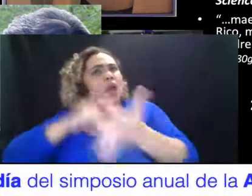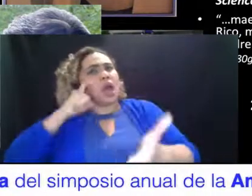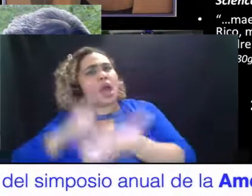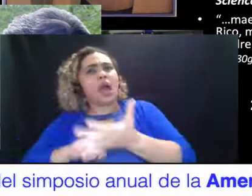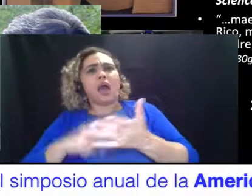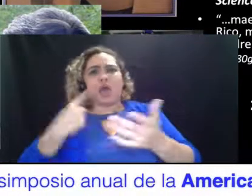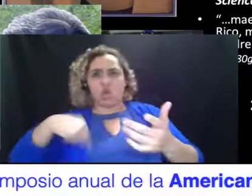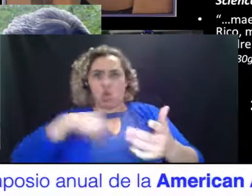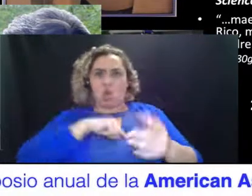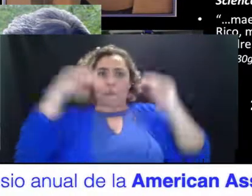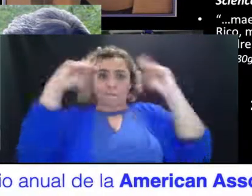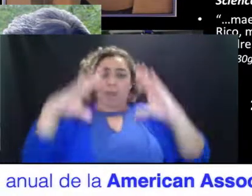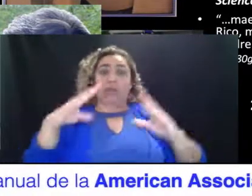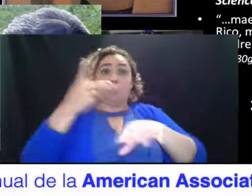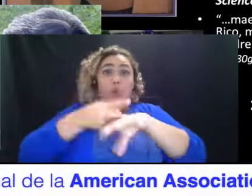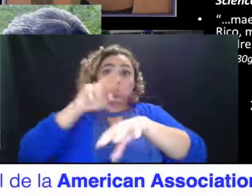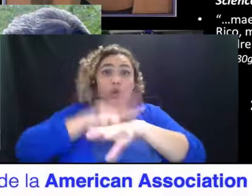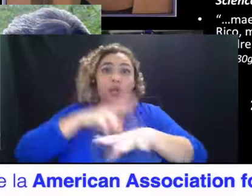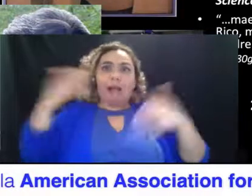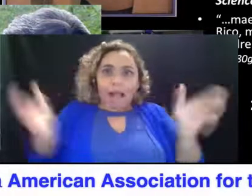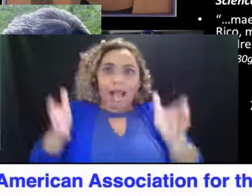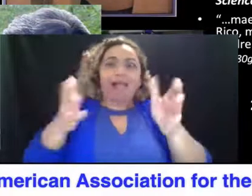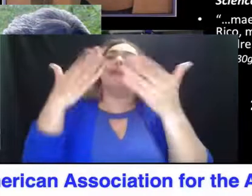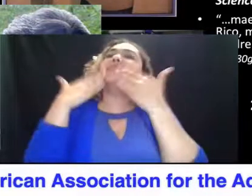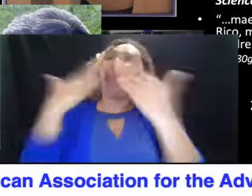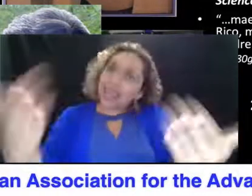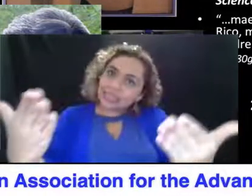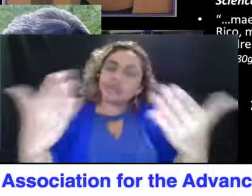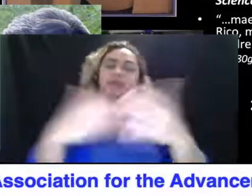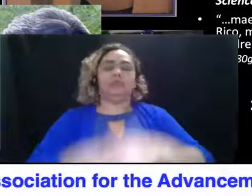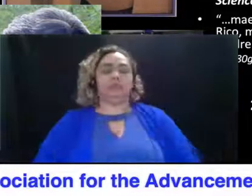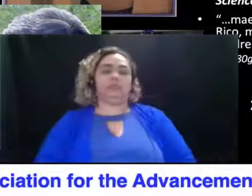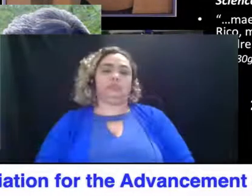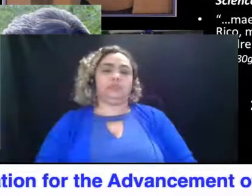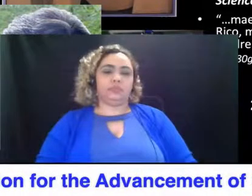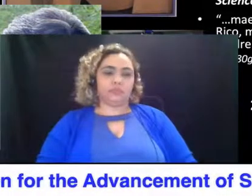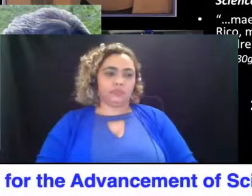de los educadores en Puerto Rico. Muchas gracias.